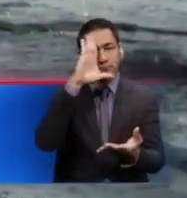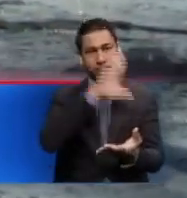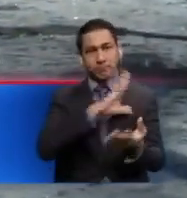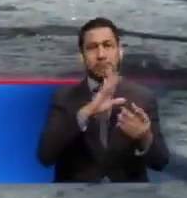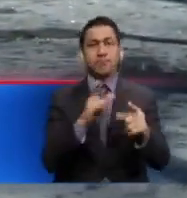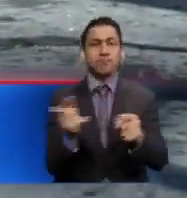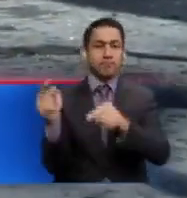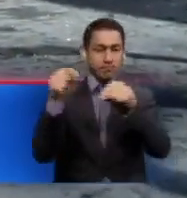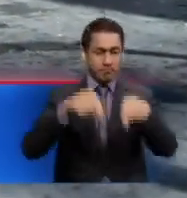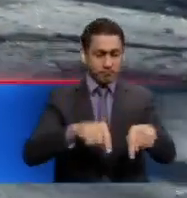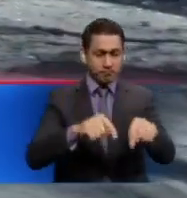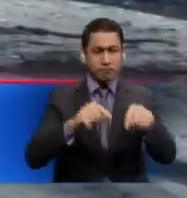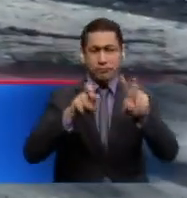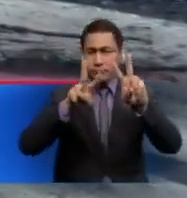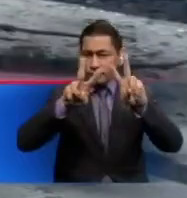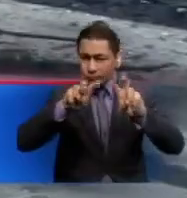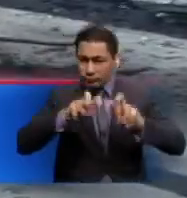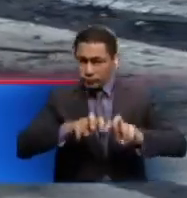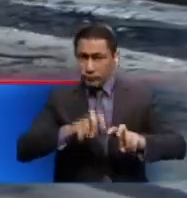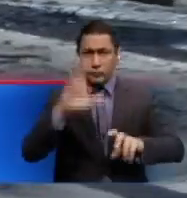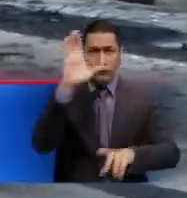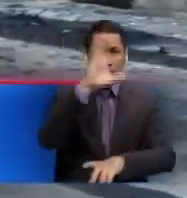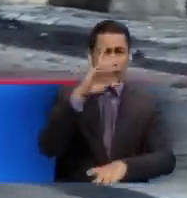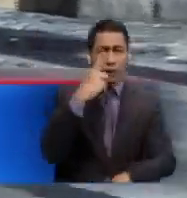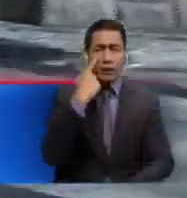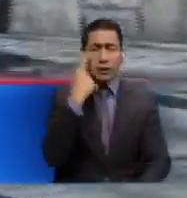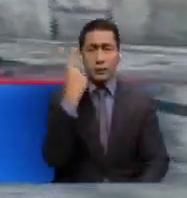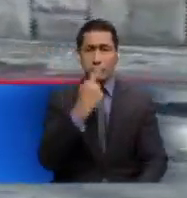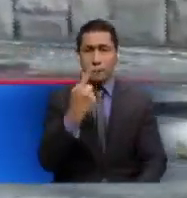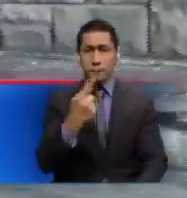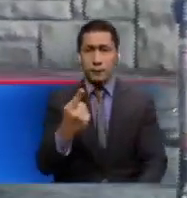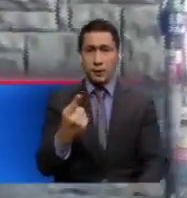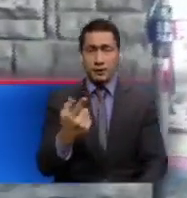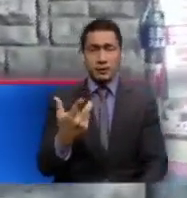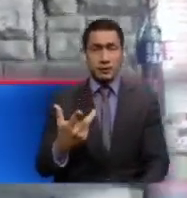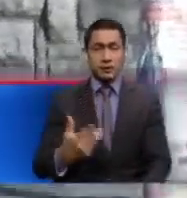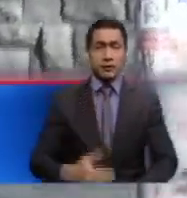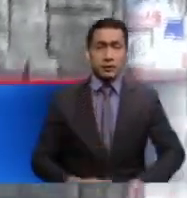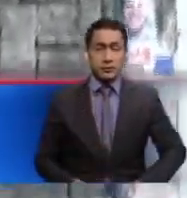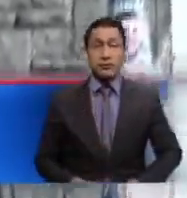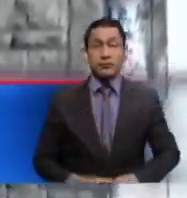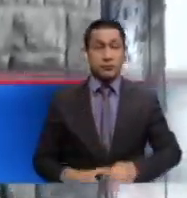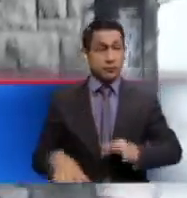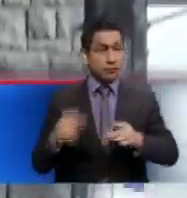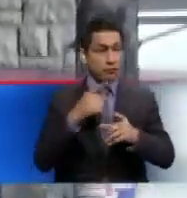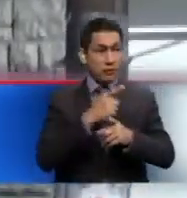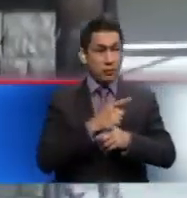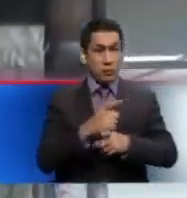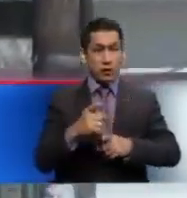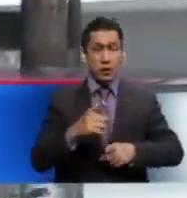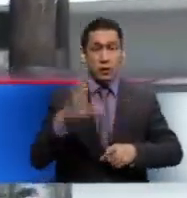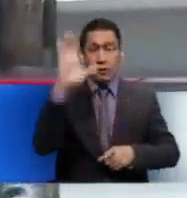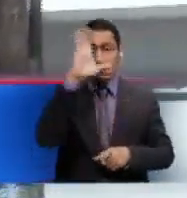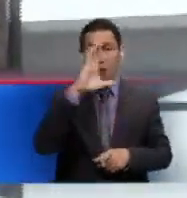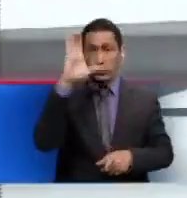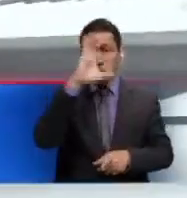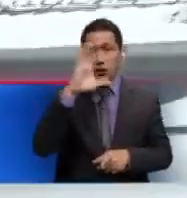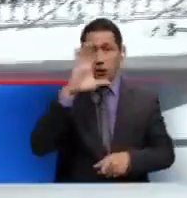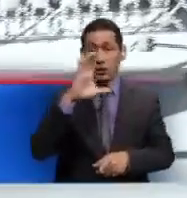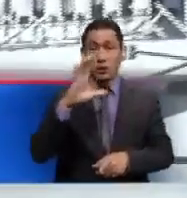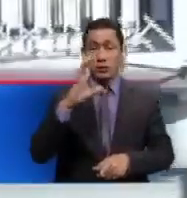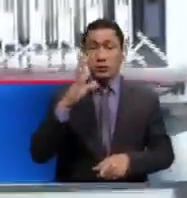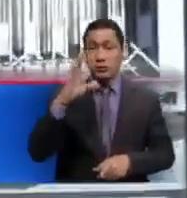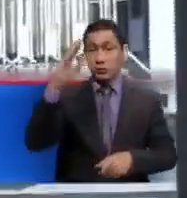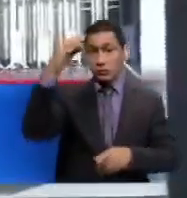encontraba recabando indicios. Sabemos que también otra de las partes fundamentales y el eje investigativo es buscar y verificar las cámaras